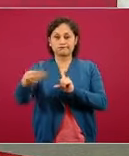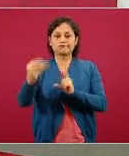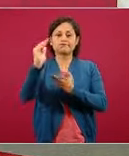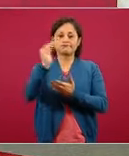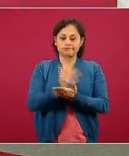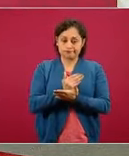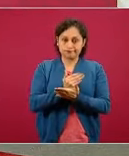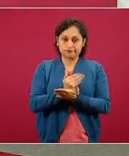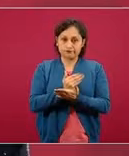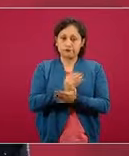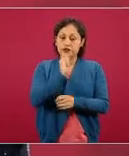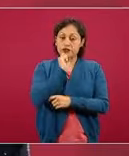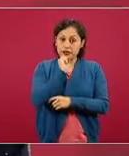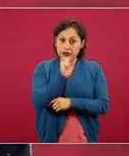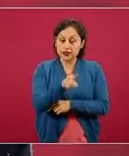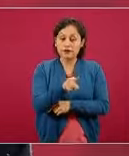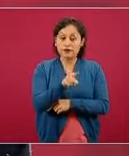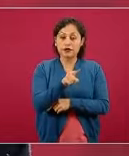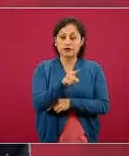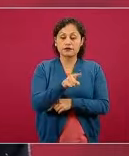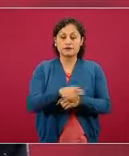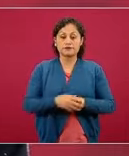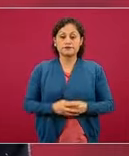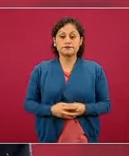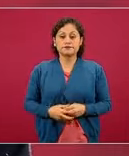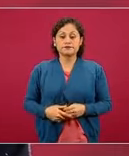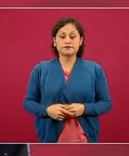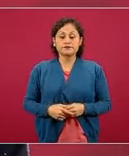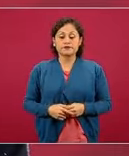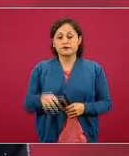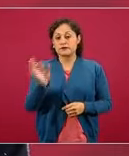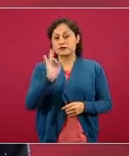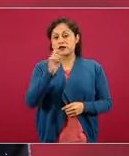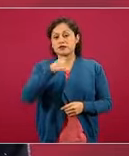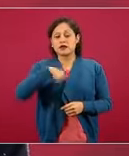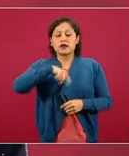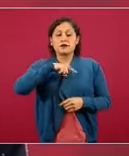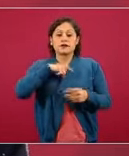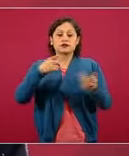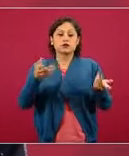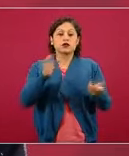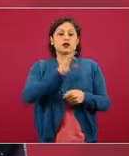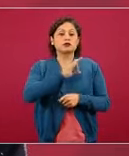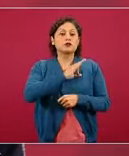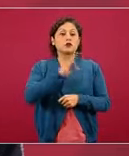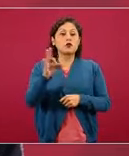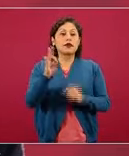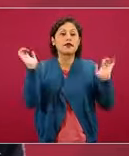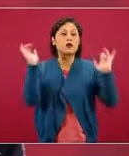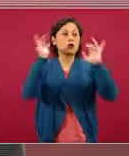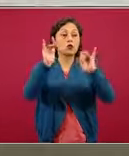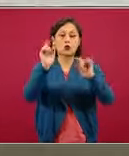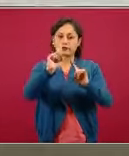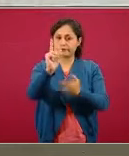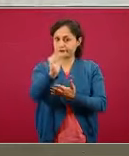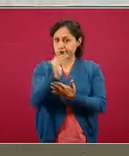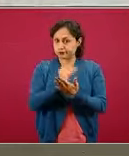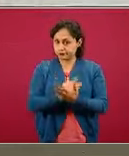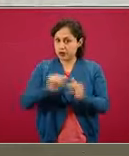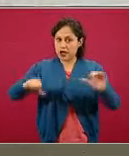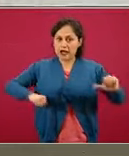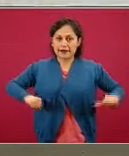todo aquellas que tienen que ver con congregarse, con evitar grandes acúmulo de personas, grandes